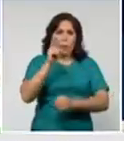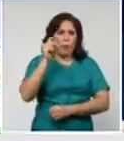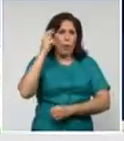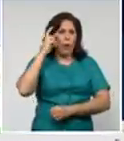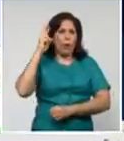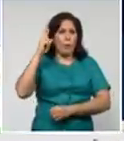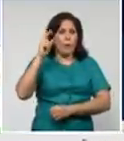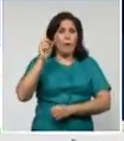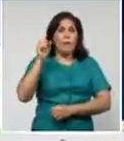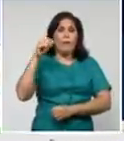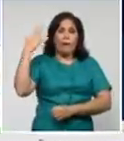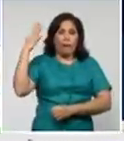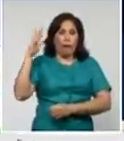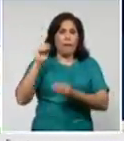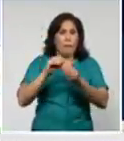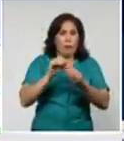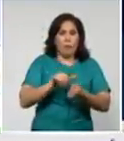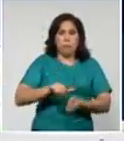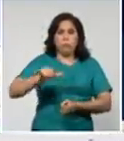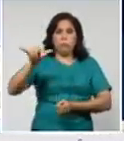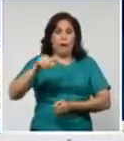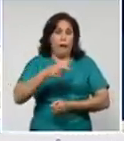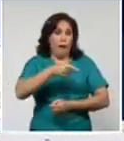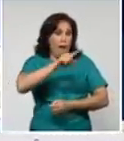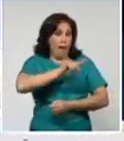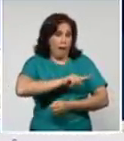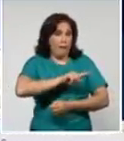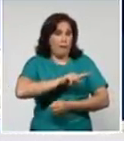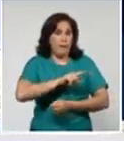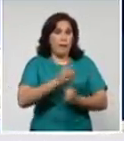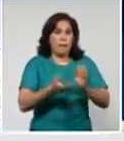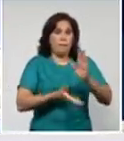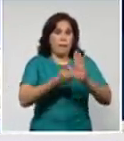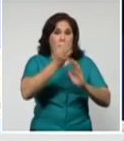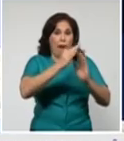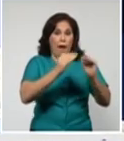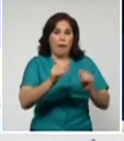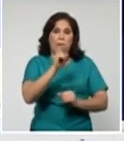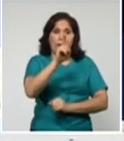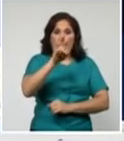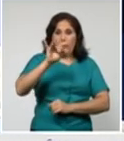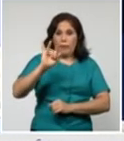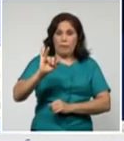evacuadas. En el día de ayer se dieron 27